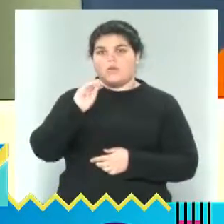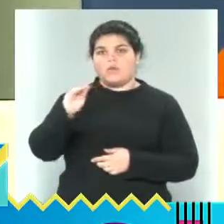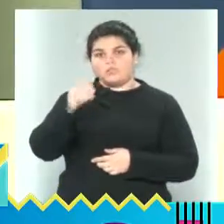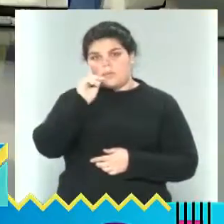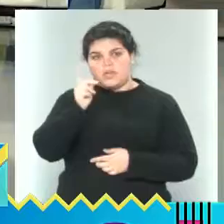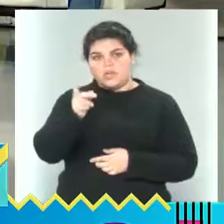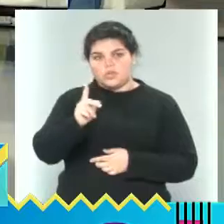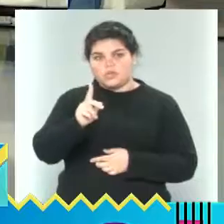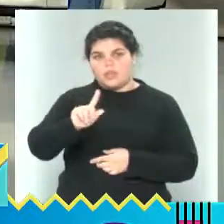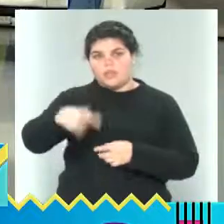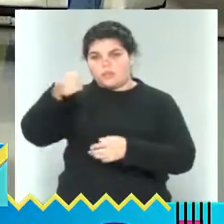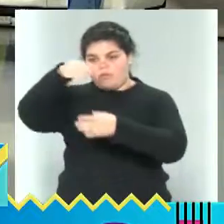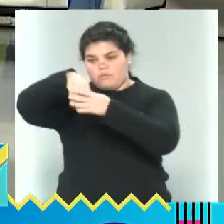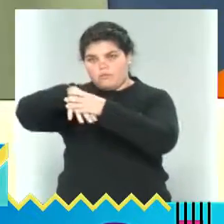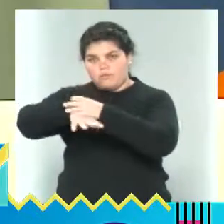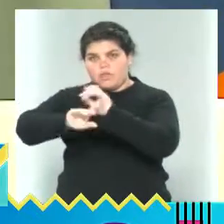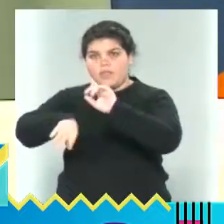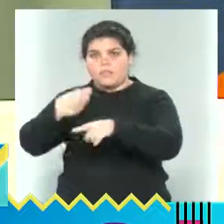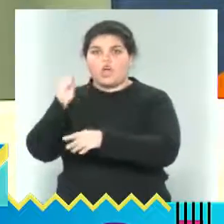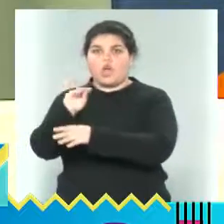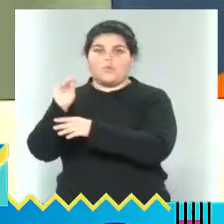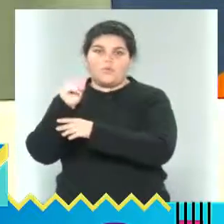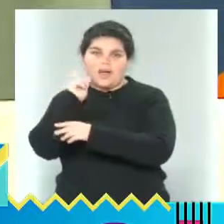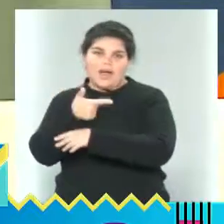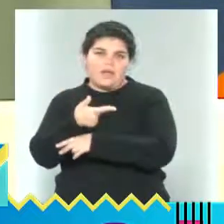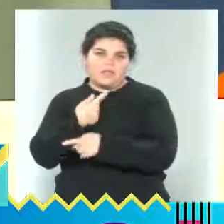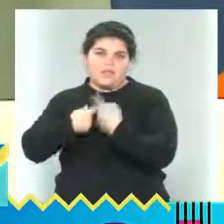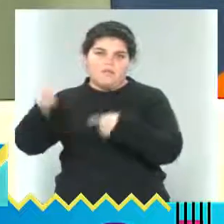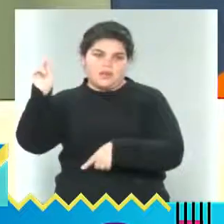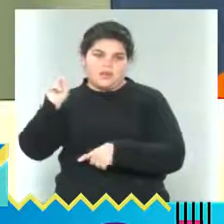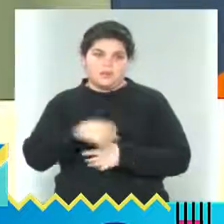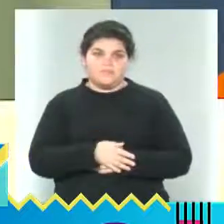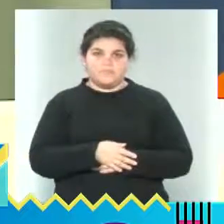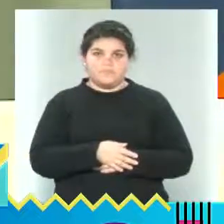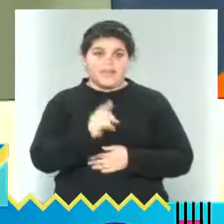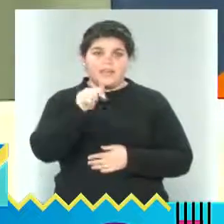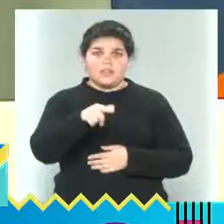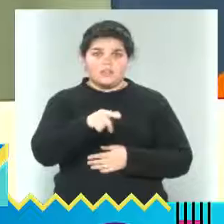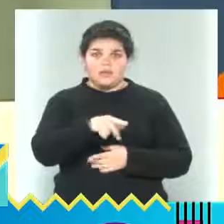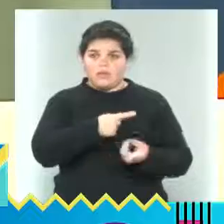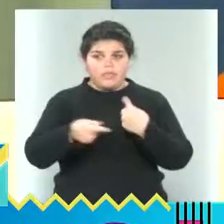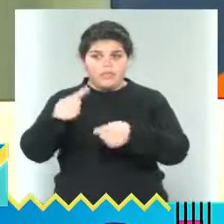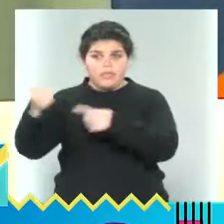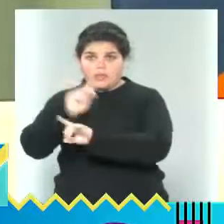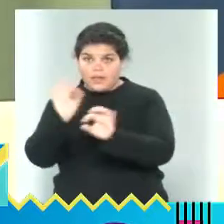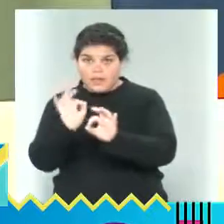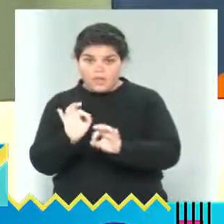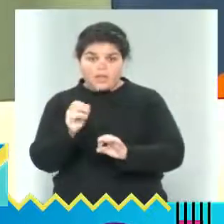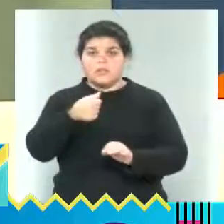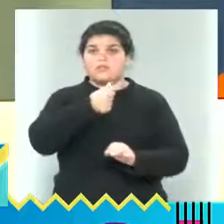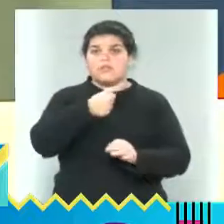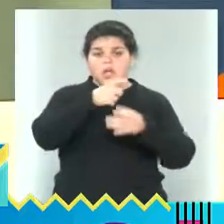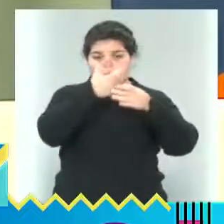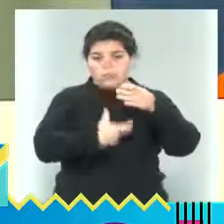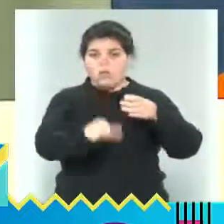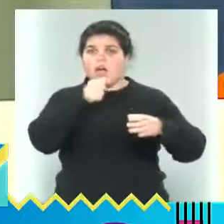como combustible alternativo, lo tira a la cloaca no está preparada para recibir aceite, Entonces